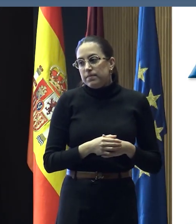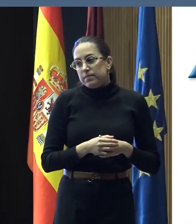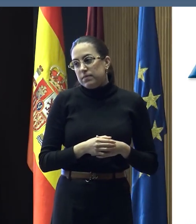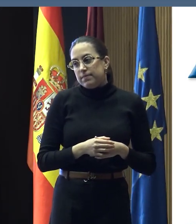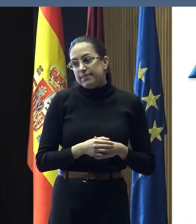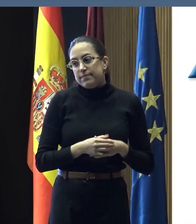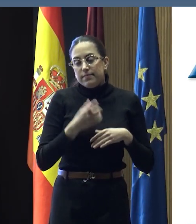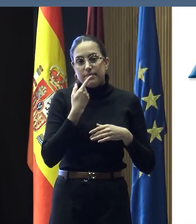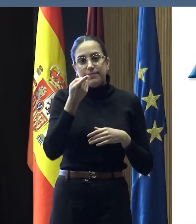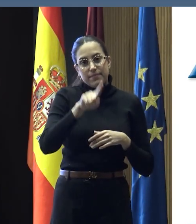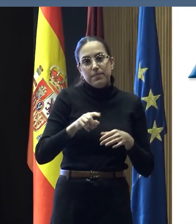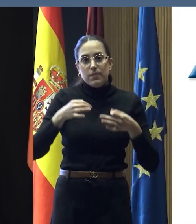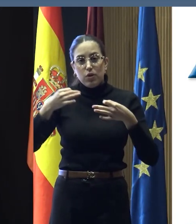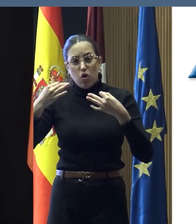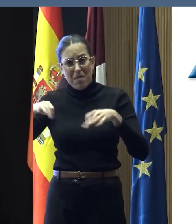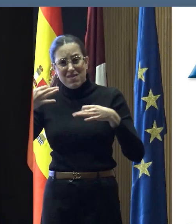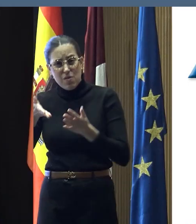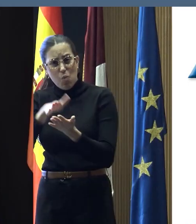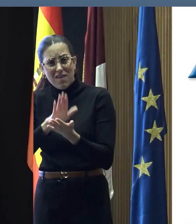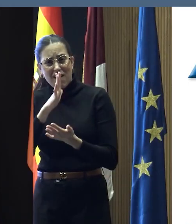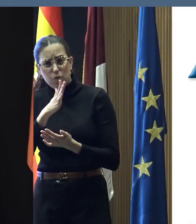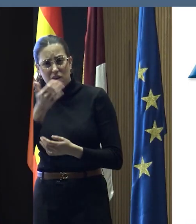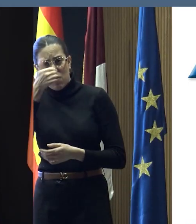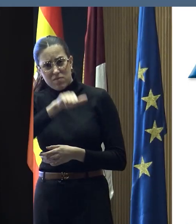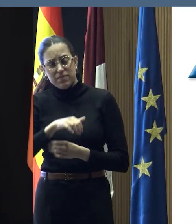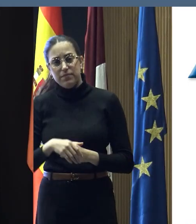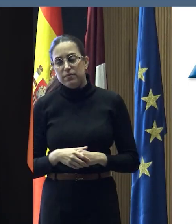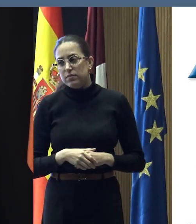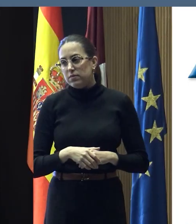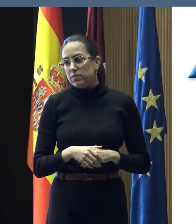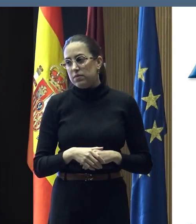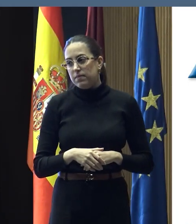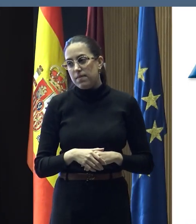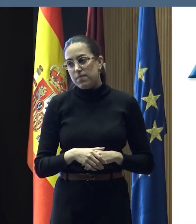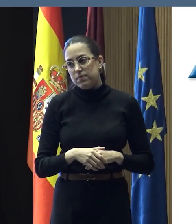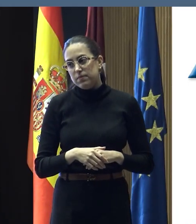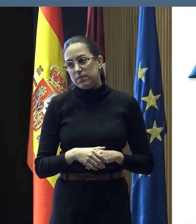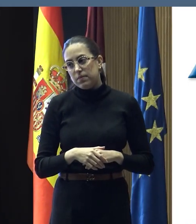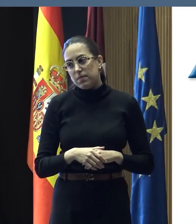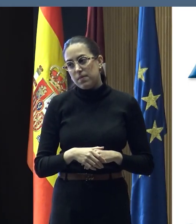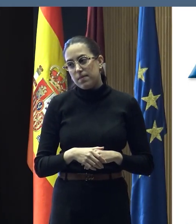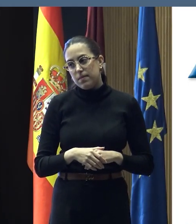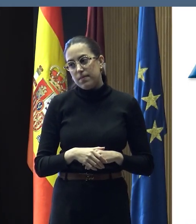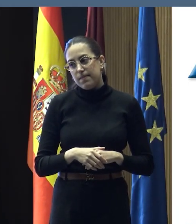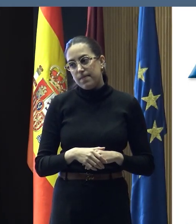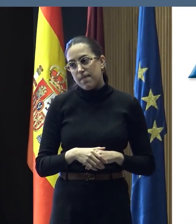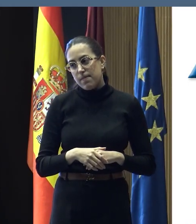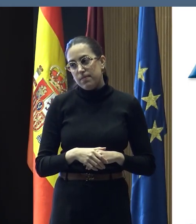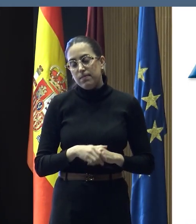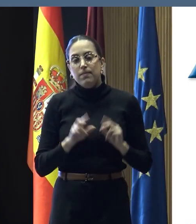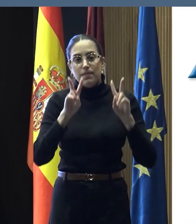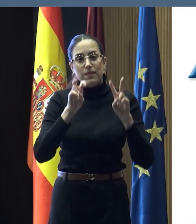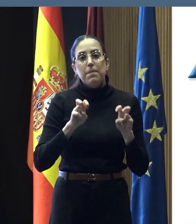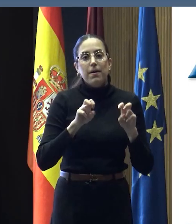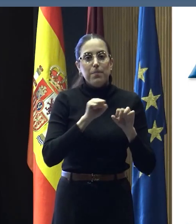También normalmente es en los hombres. Bueno, simplemente yo apuntaba un tema, y es decir, concretamente, el